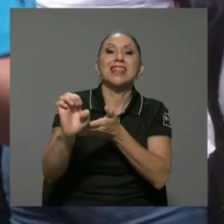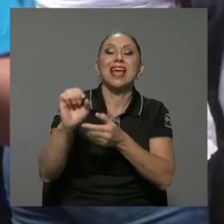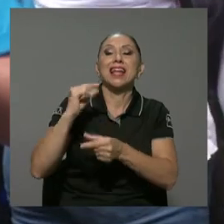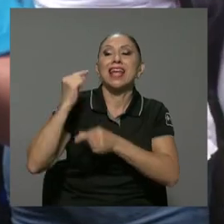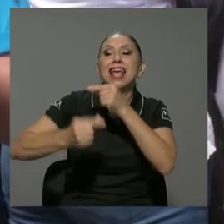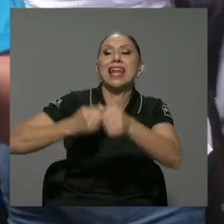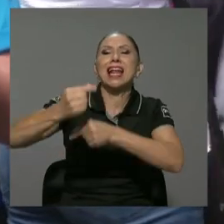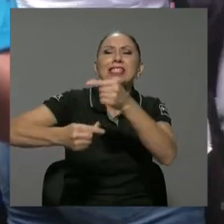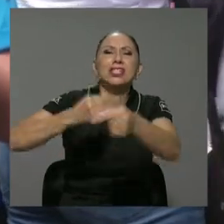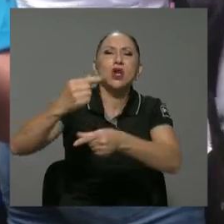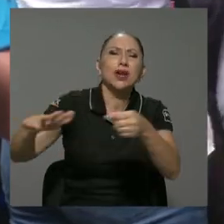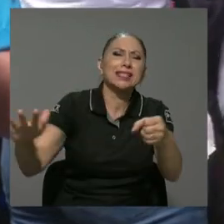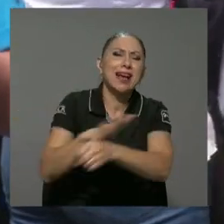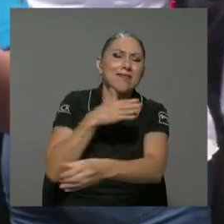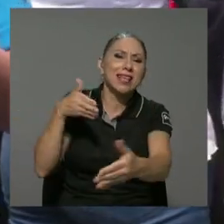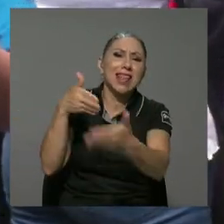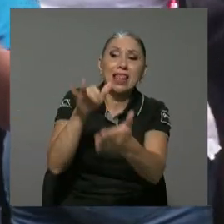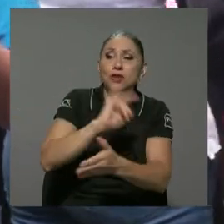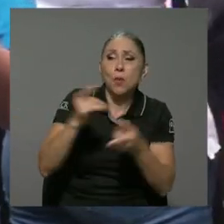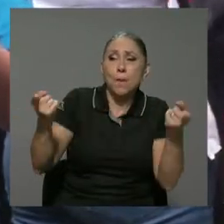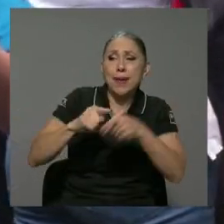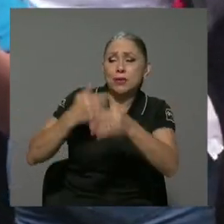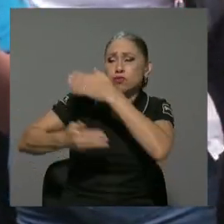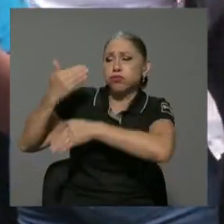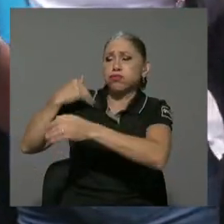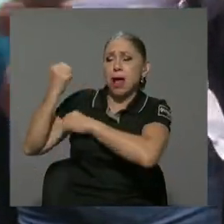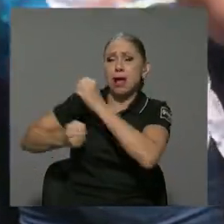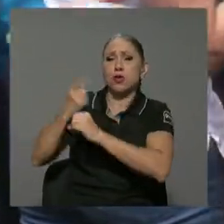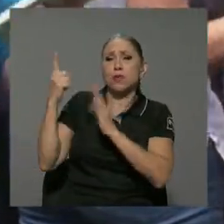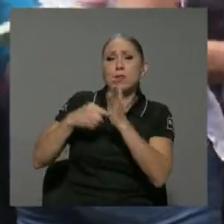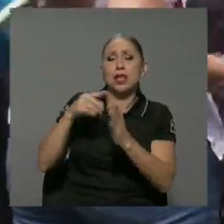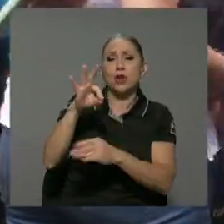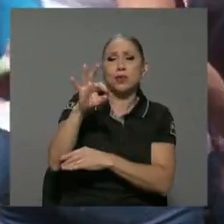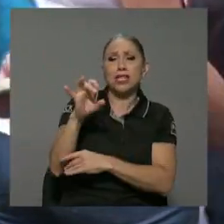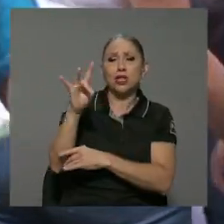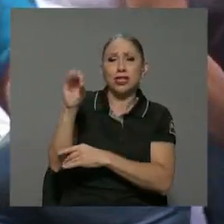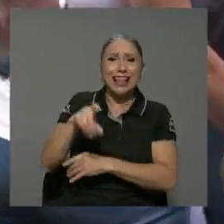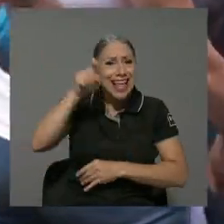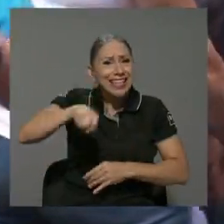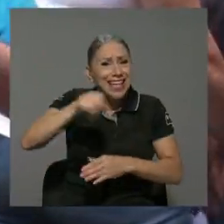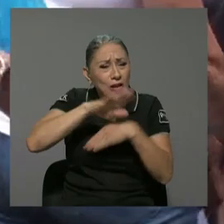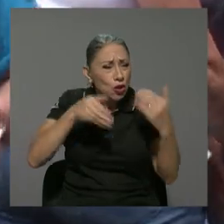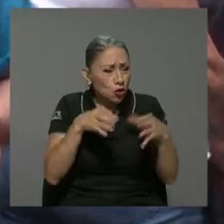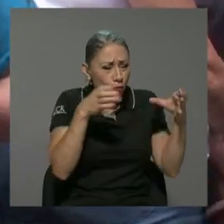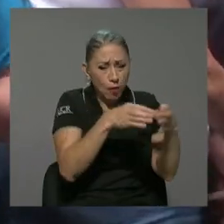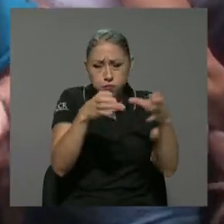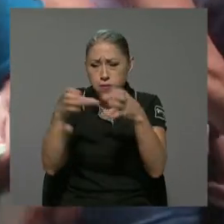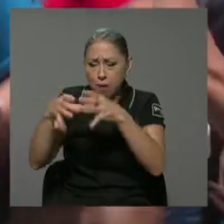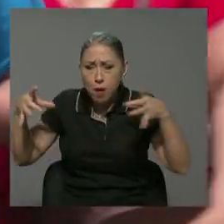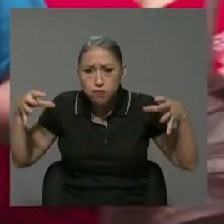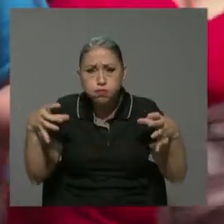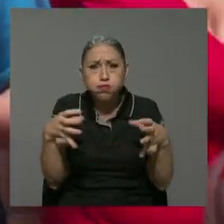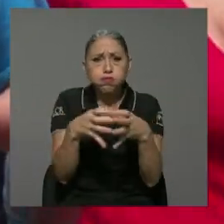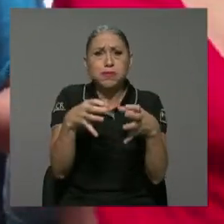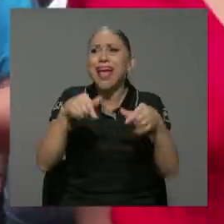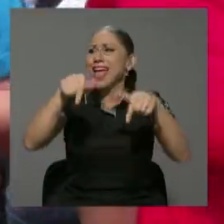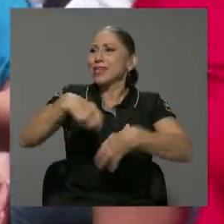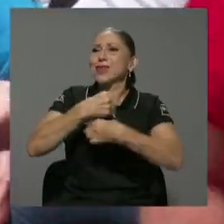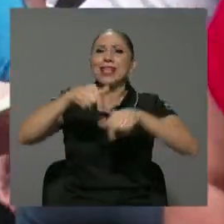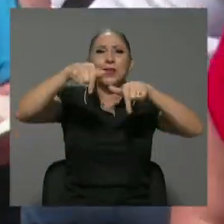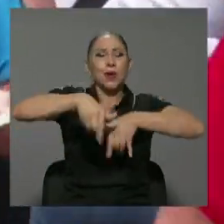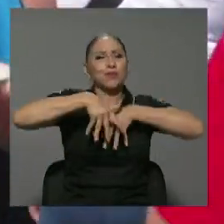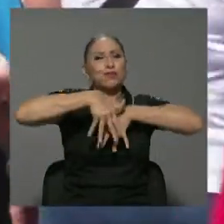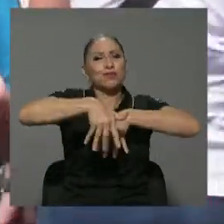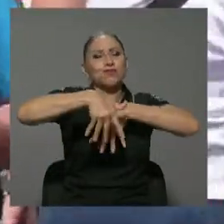completas afectadas como sucedió en la década de 1980. Es necesario que los diferentes sectores del país nos unamos, y eso es lo que estamos haciendo aquí hoy en esta gran